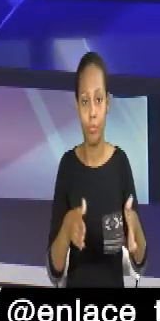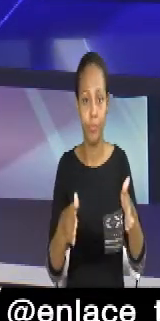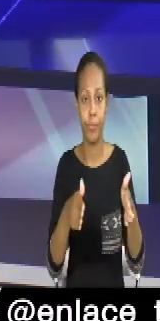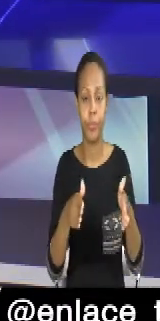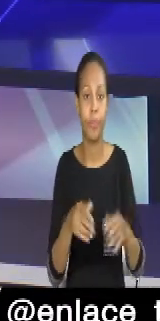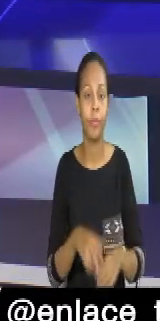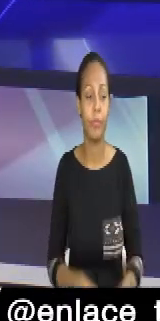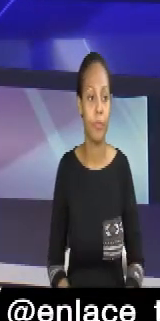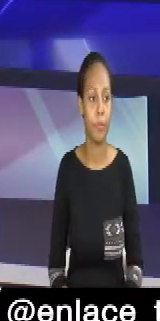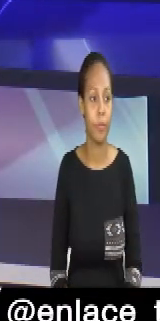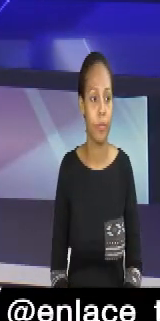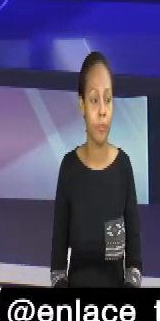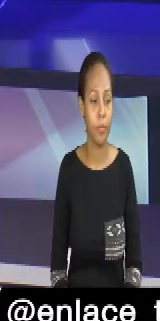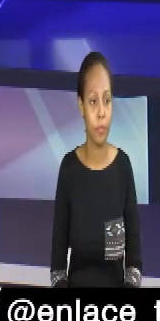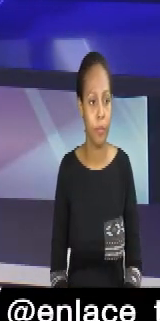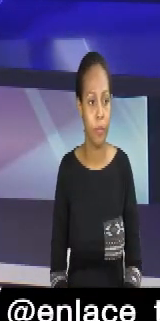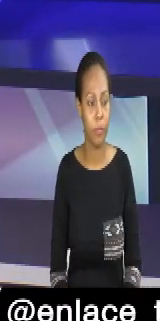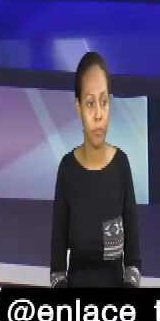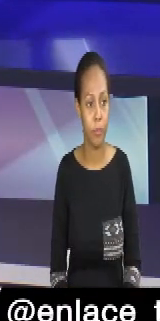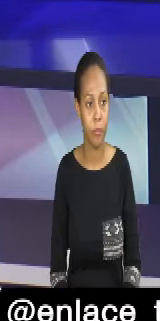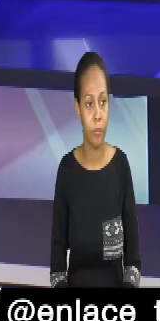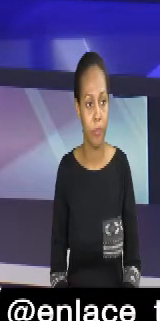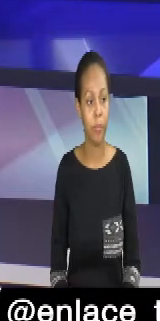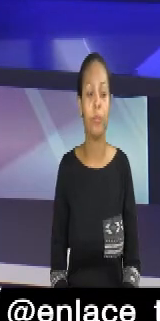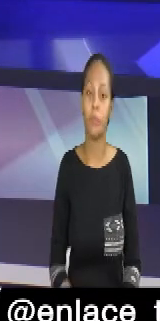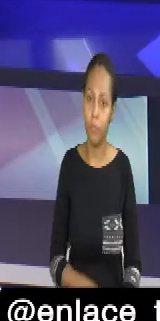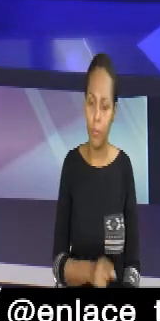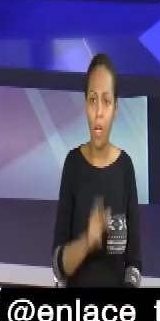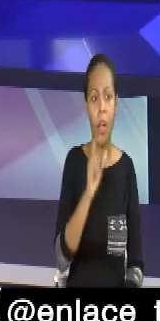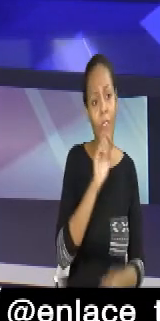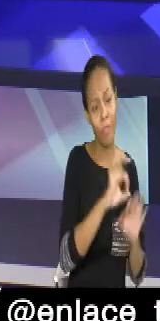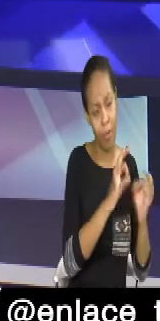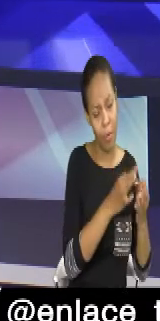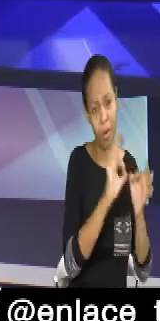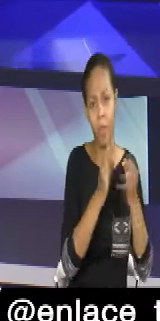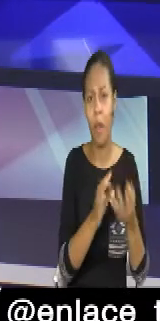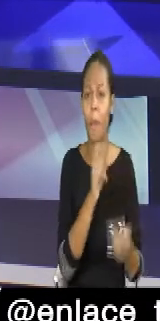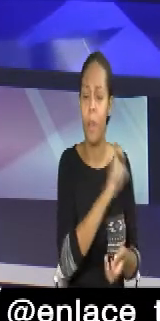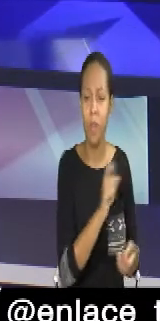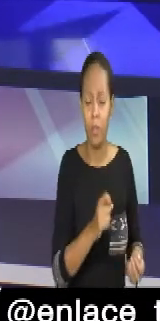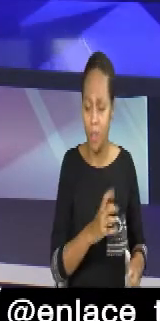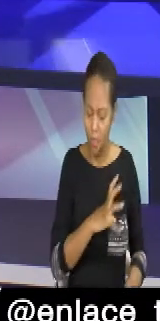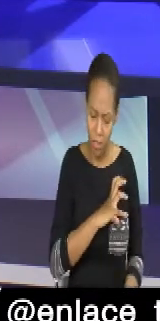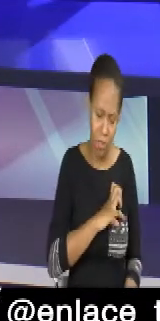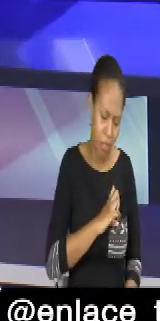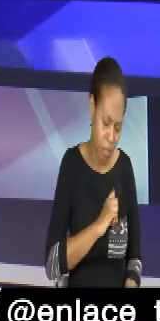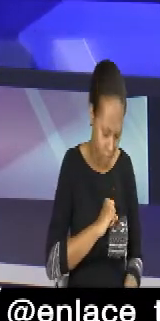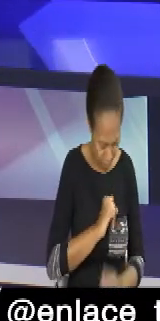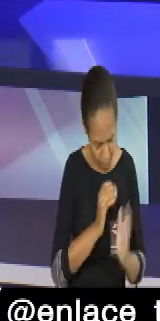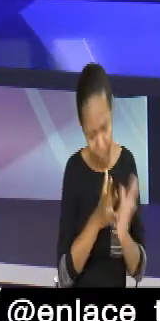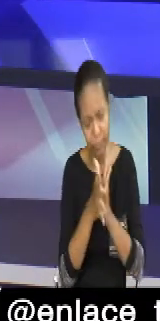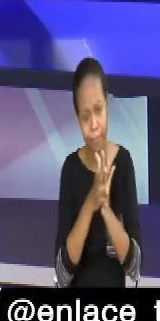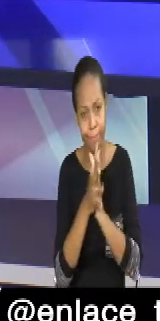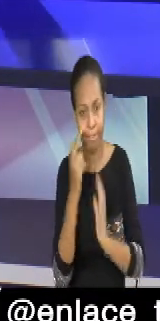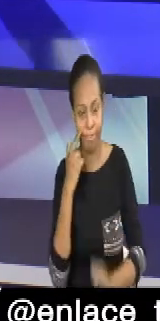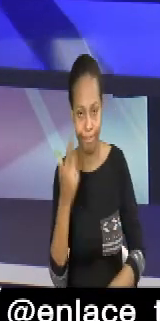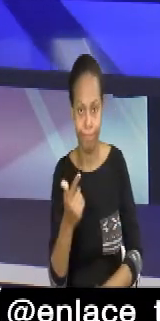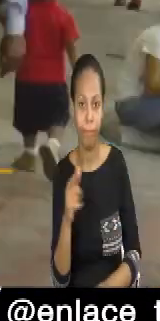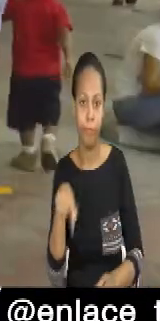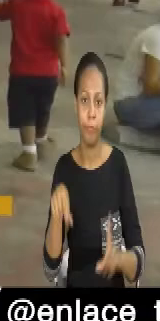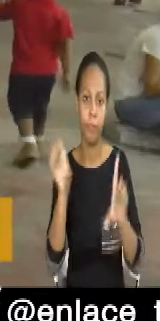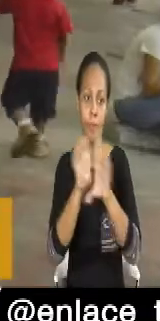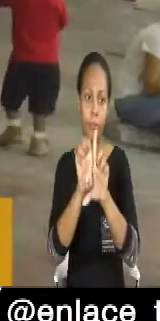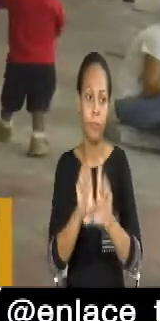Algunos familiares de las víctimas de este trágico accidente manifestaron su dolor y desconcierto ante las cámaras de Enlace Noticias.